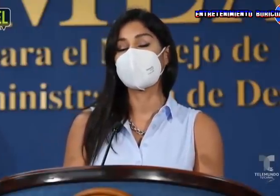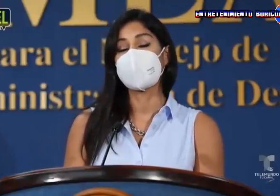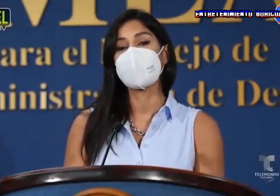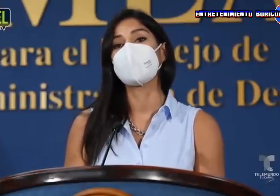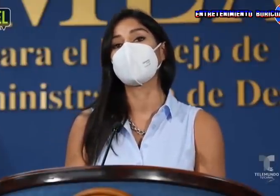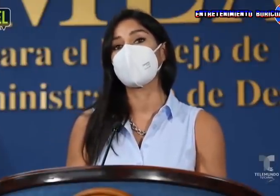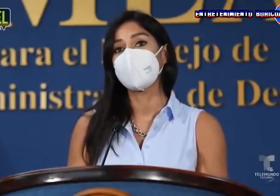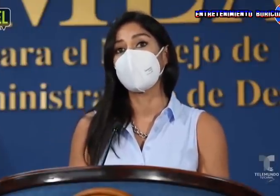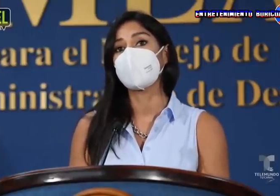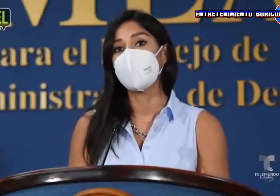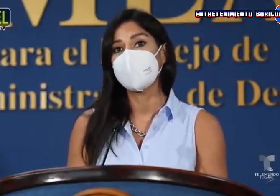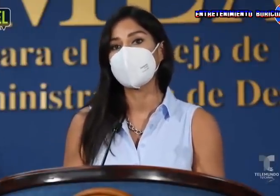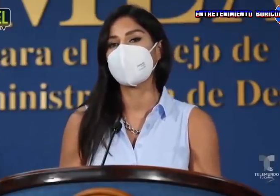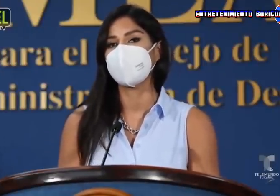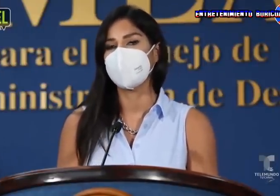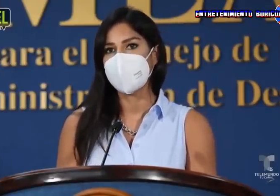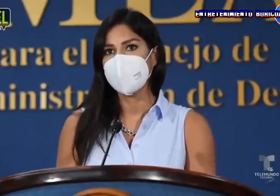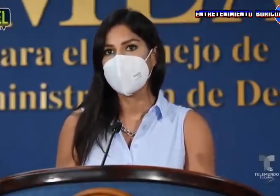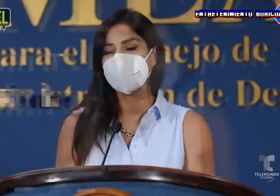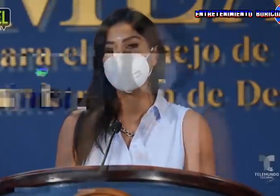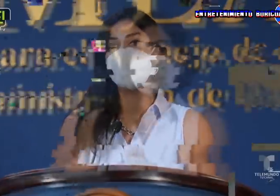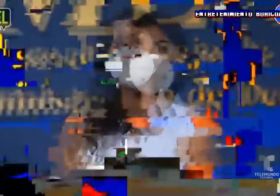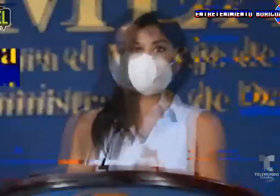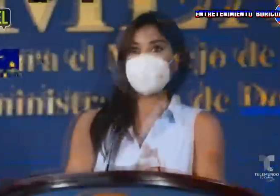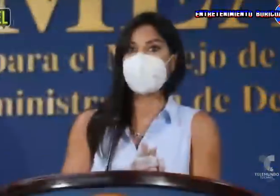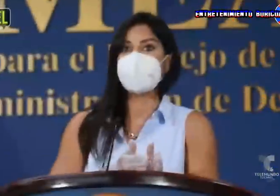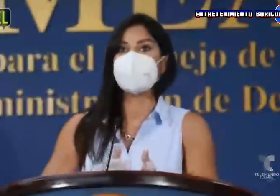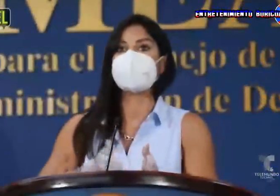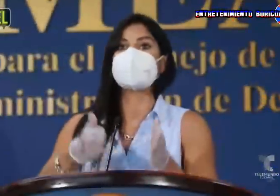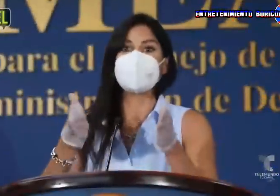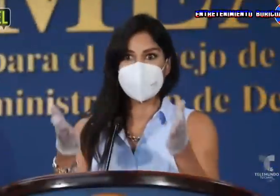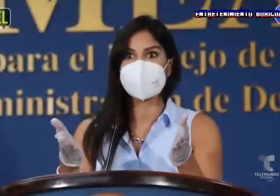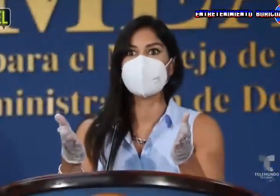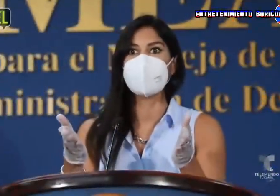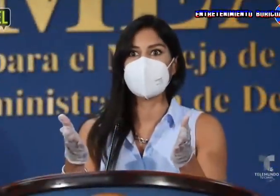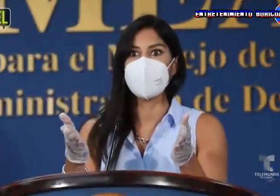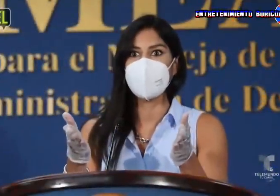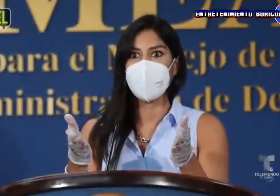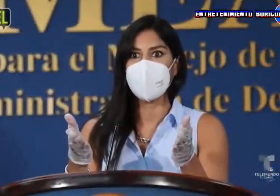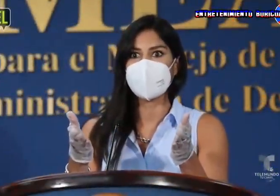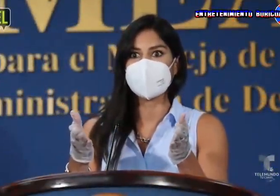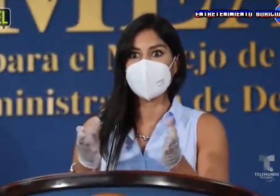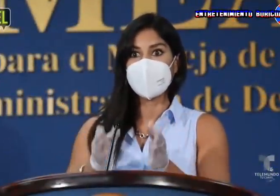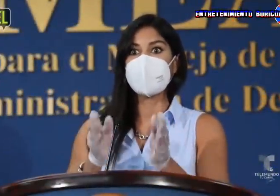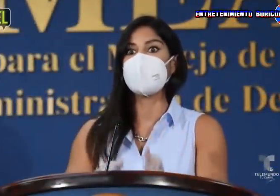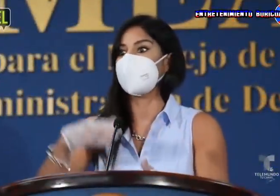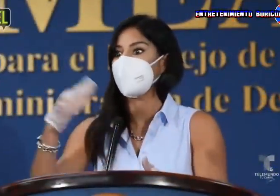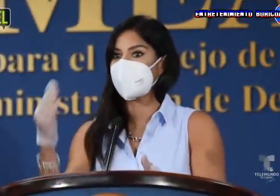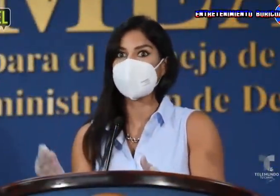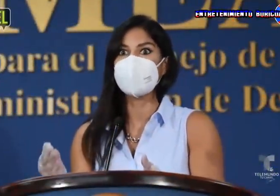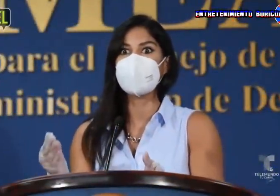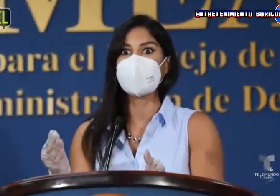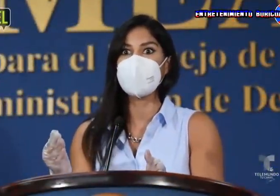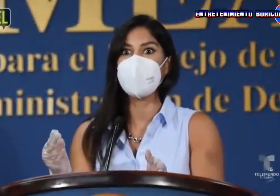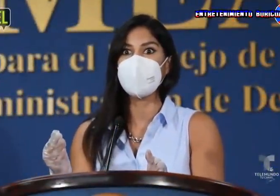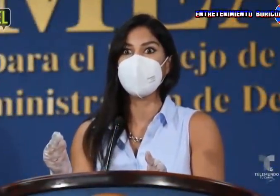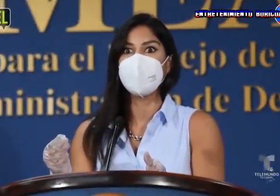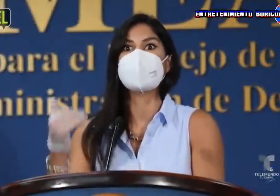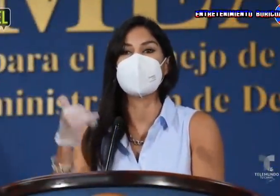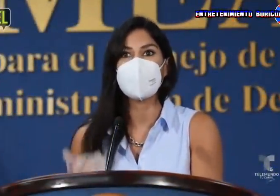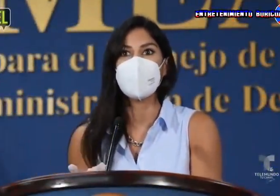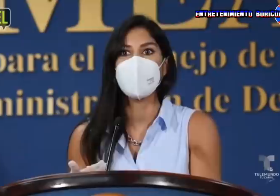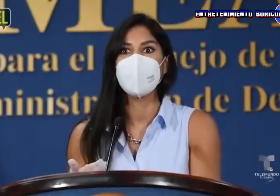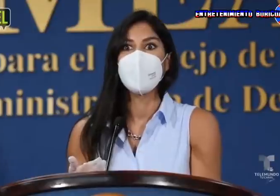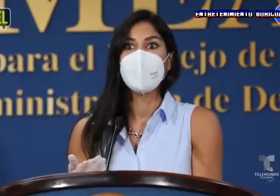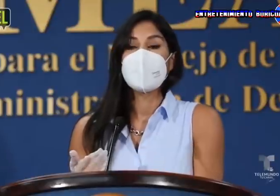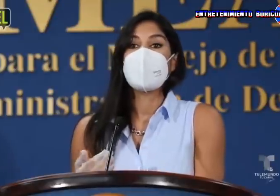y Recursos Humanos están trabajando arduamente para atender las mismas. Solamente cogí entonces 160 llamadas a la vez y el 161 que llamaba le